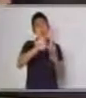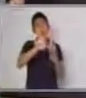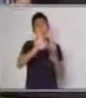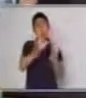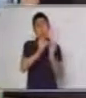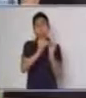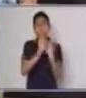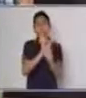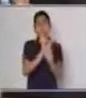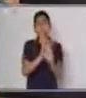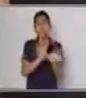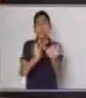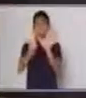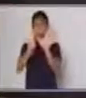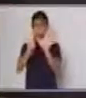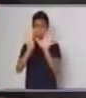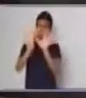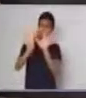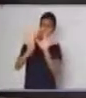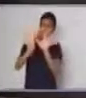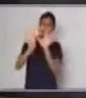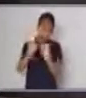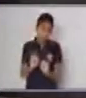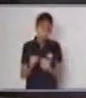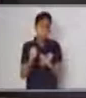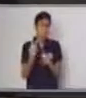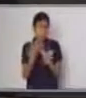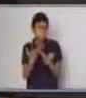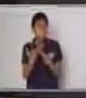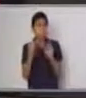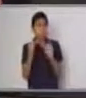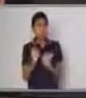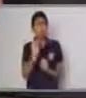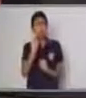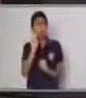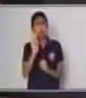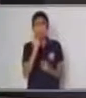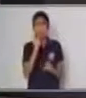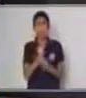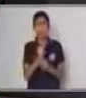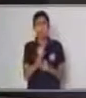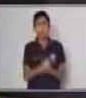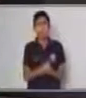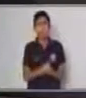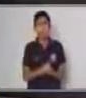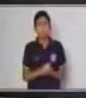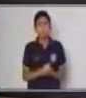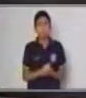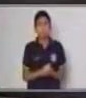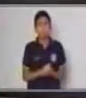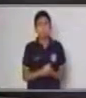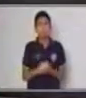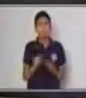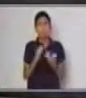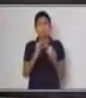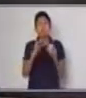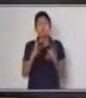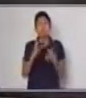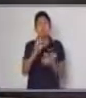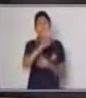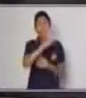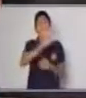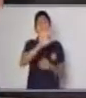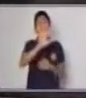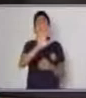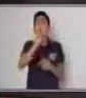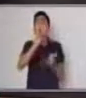9. ¿9 es un múltiplo de 3? Sí, correcto. Por lo tanto,